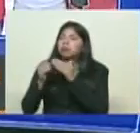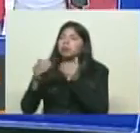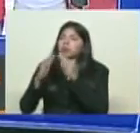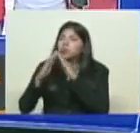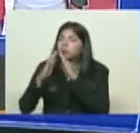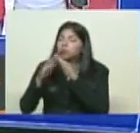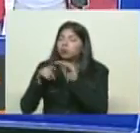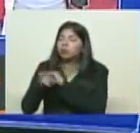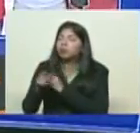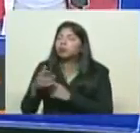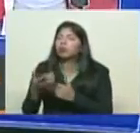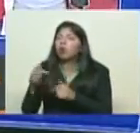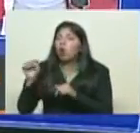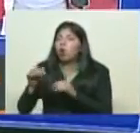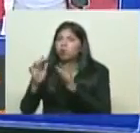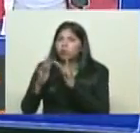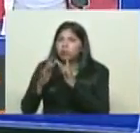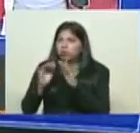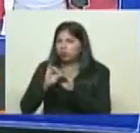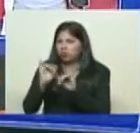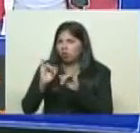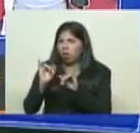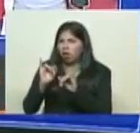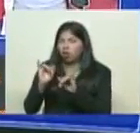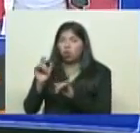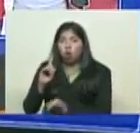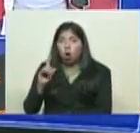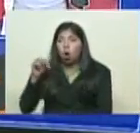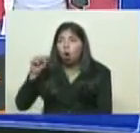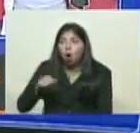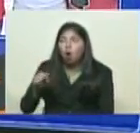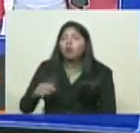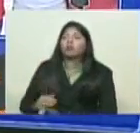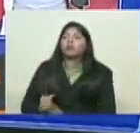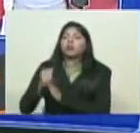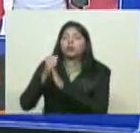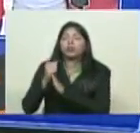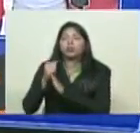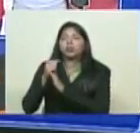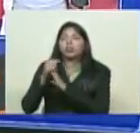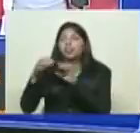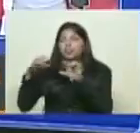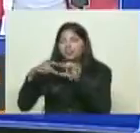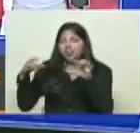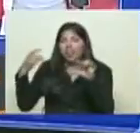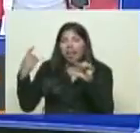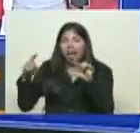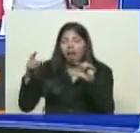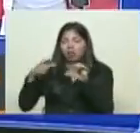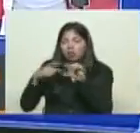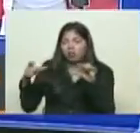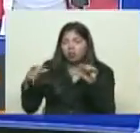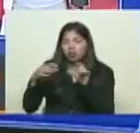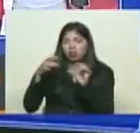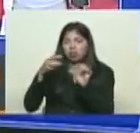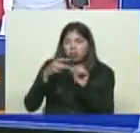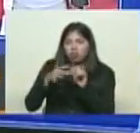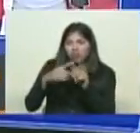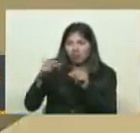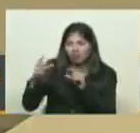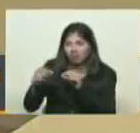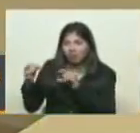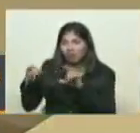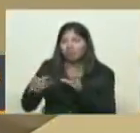ellos hoy hay 7.000 jefas de hogares de la patria que tienen una tarjeta y están protegidas por la revolución bolivariana.